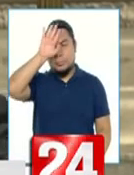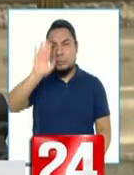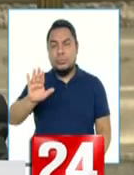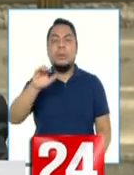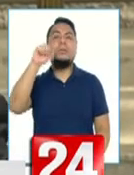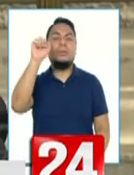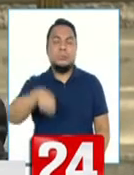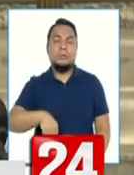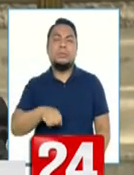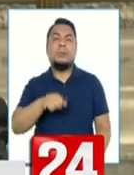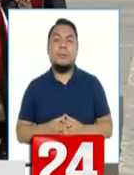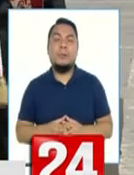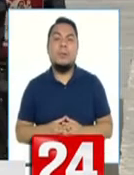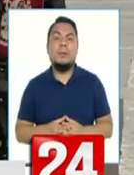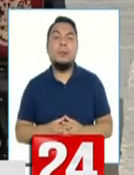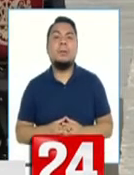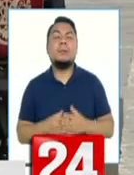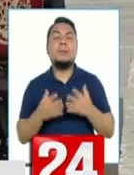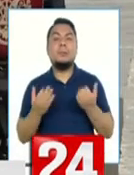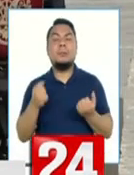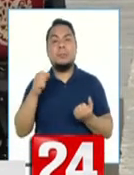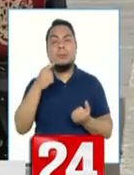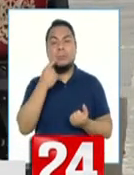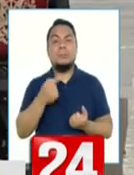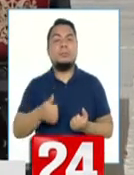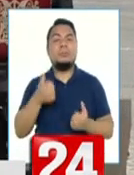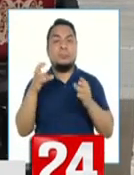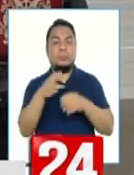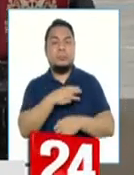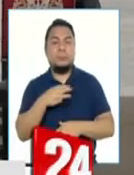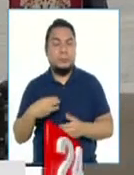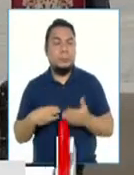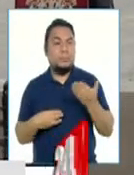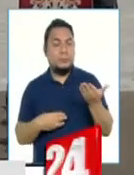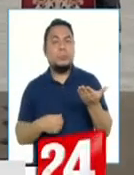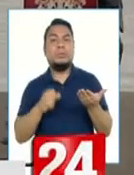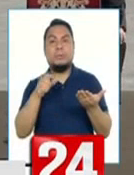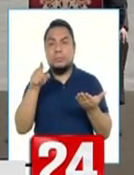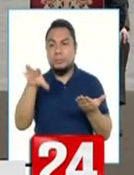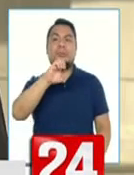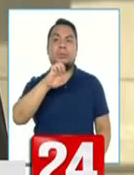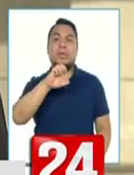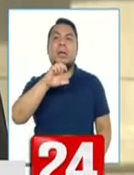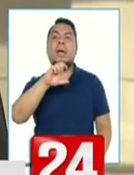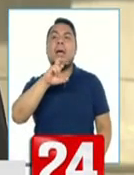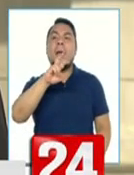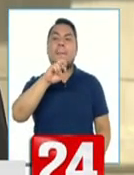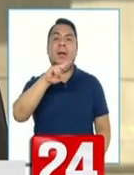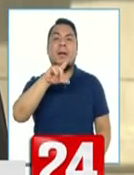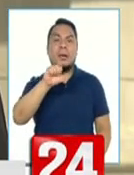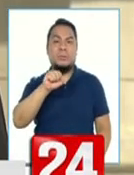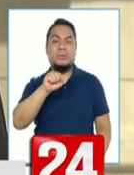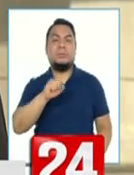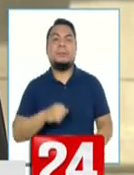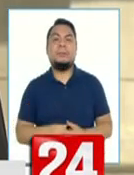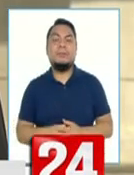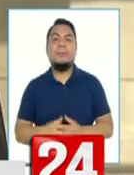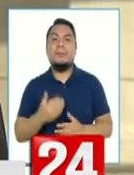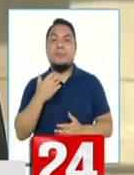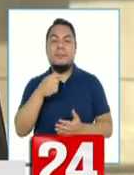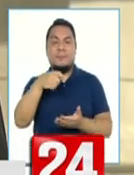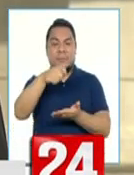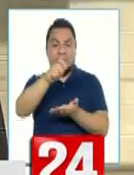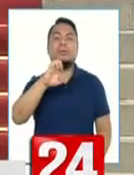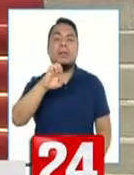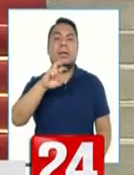sí, juro. Otro de los ministerios más importantes debido a la recesión económica del país estará a cargo de José